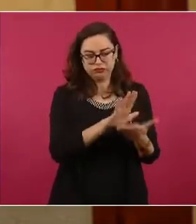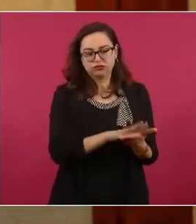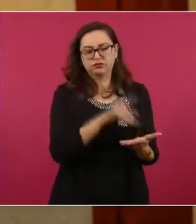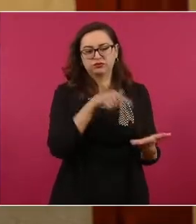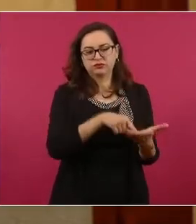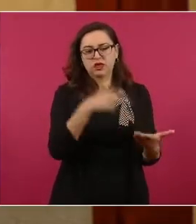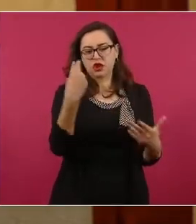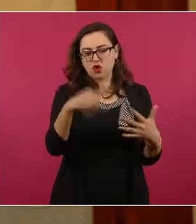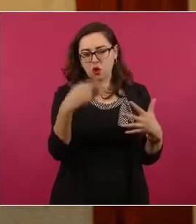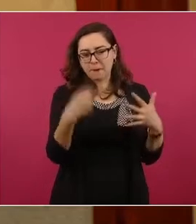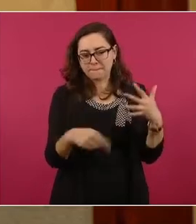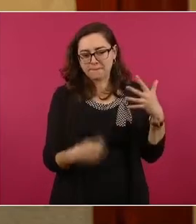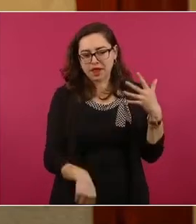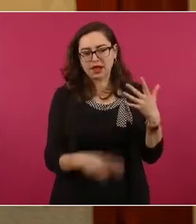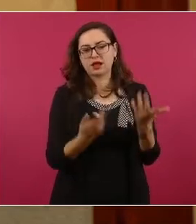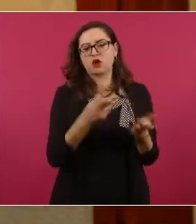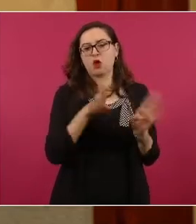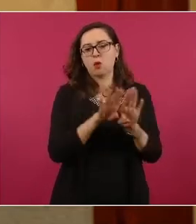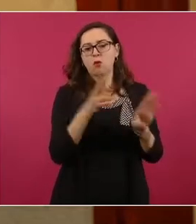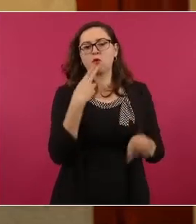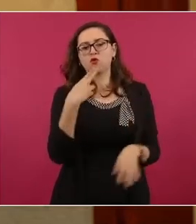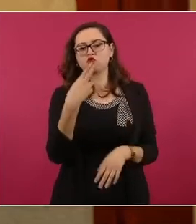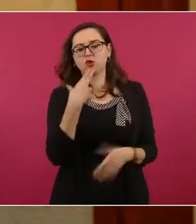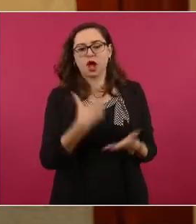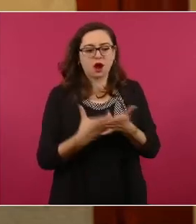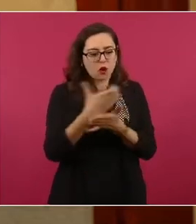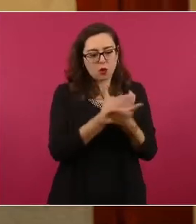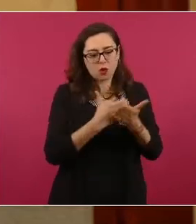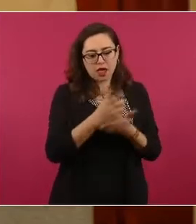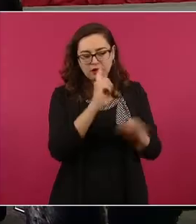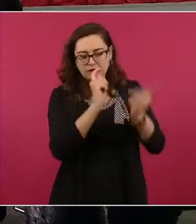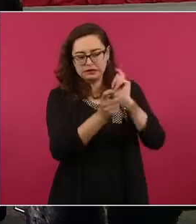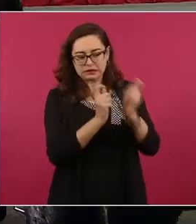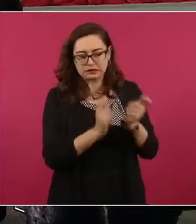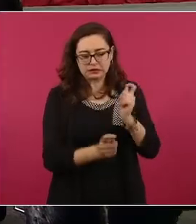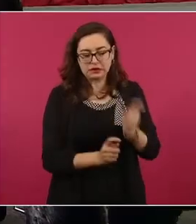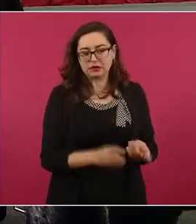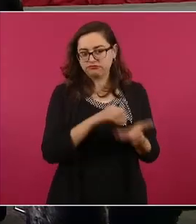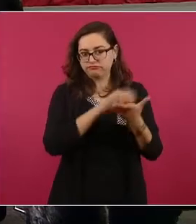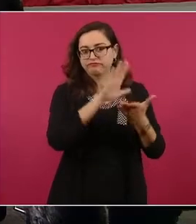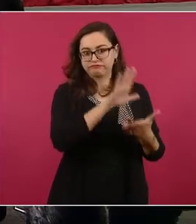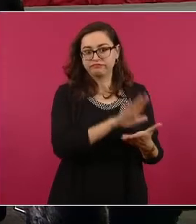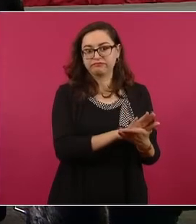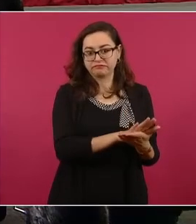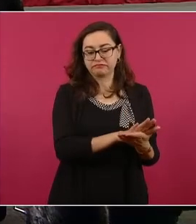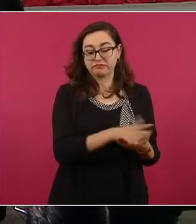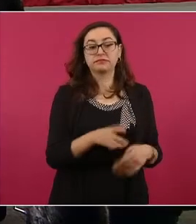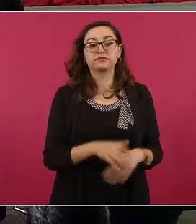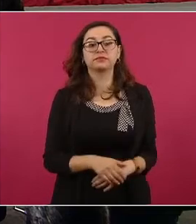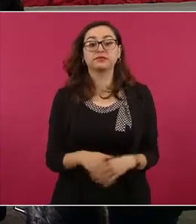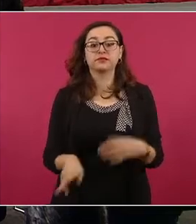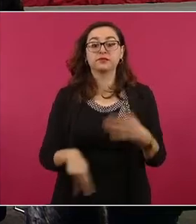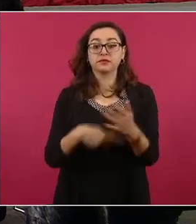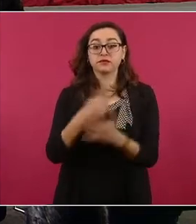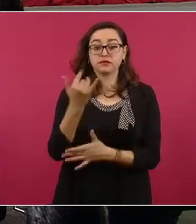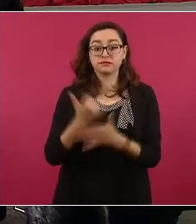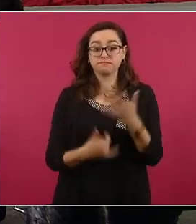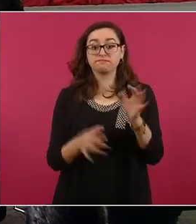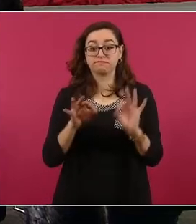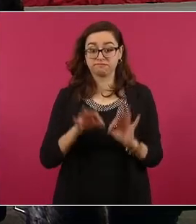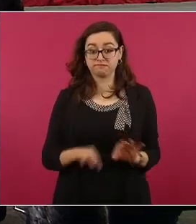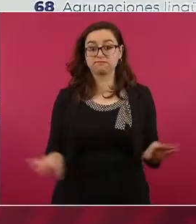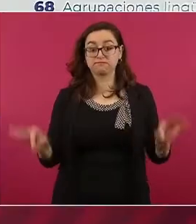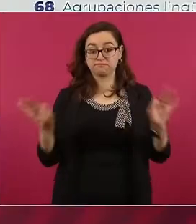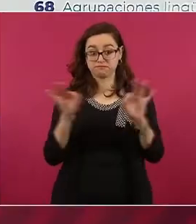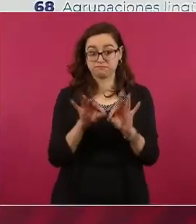los nombres y el conocimiento en torno a esta riqueza. Uno de los proyectos icónicos, además de varios otros,